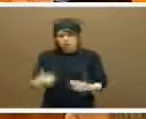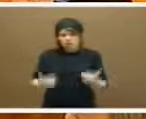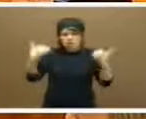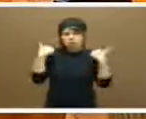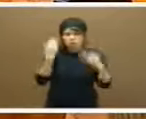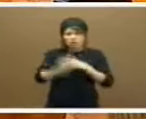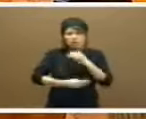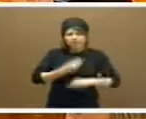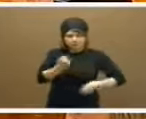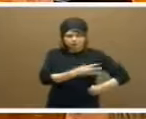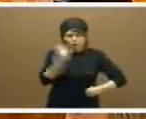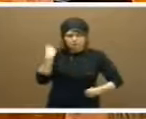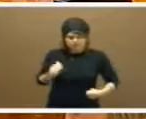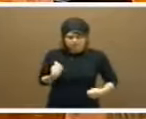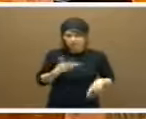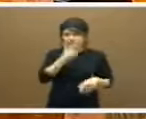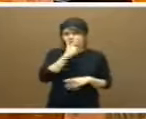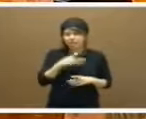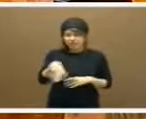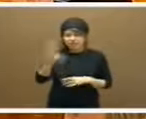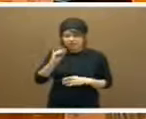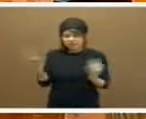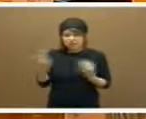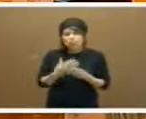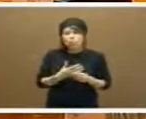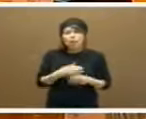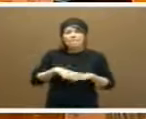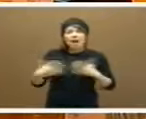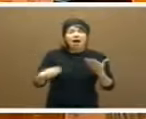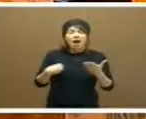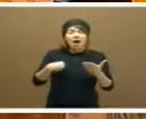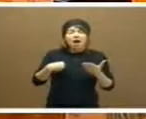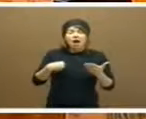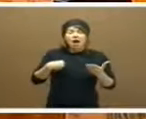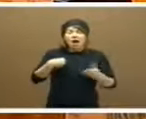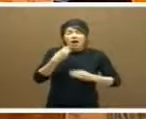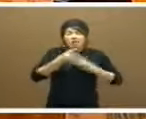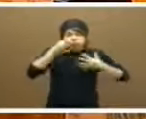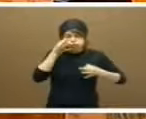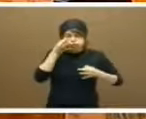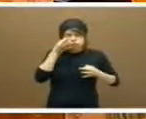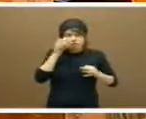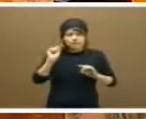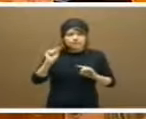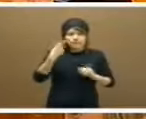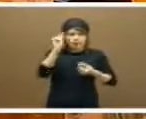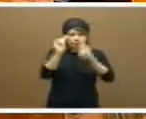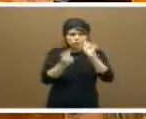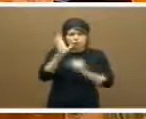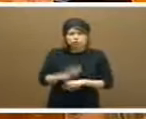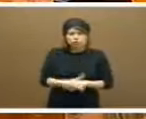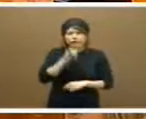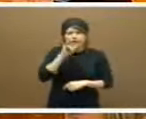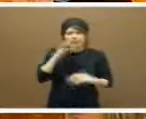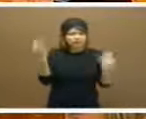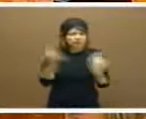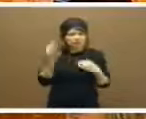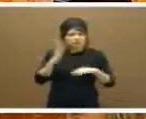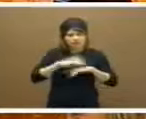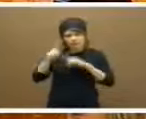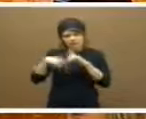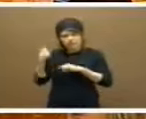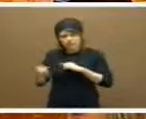de ejecutar esos fondos. Y es fácil comprender que para poder ejecutar, lo primero que hay que tener es un presupuesto suficiente para